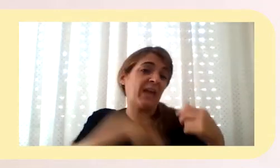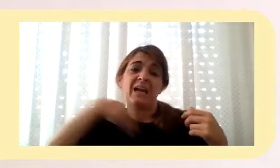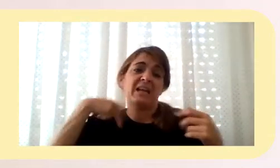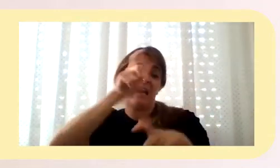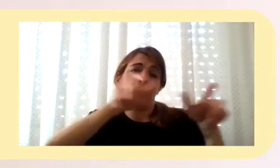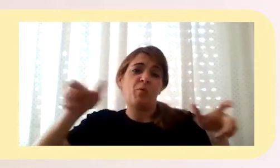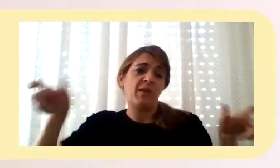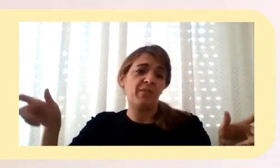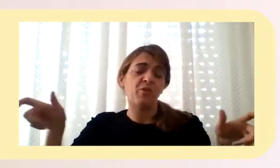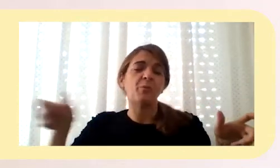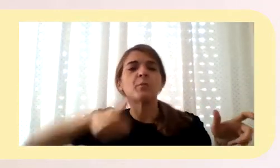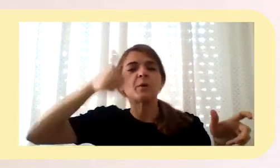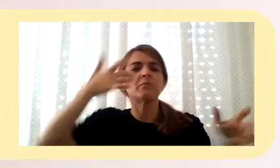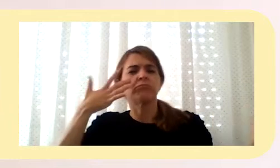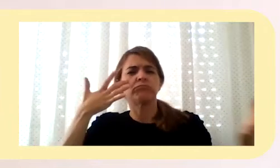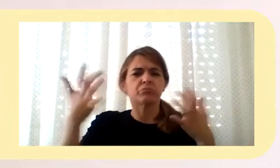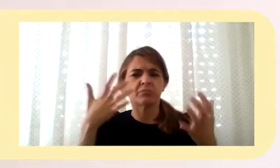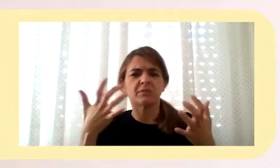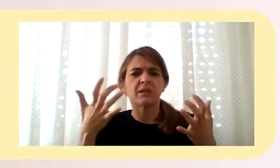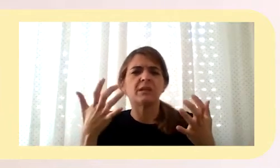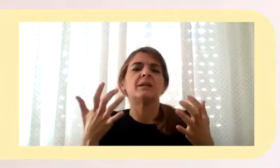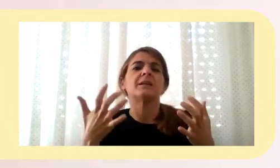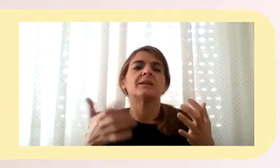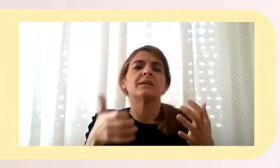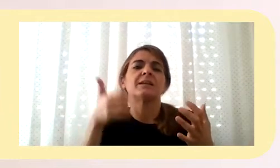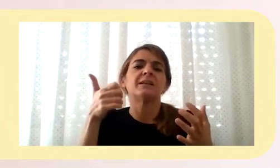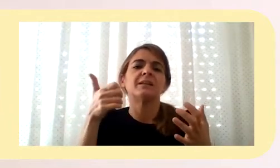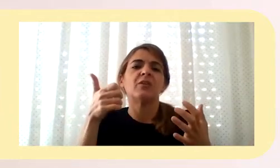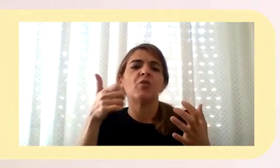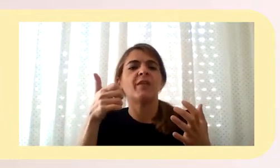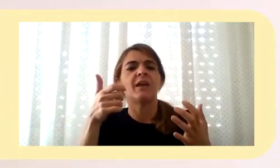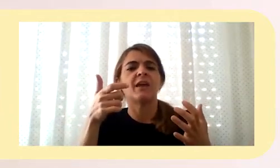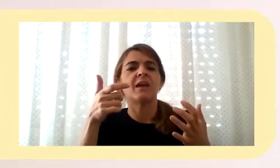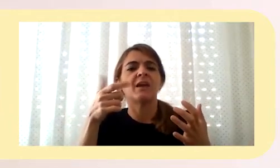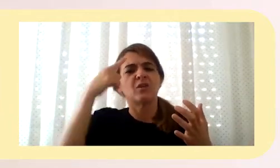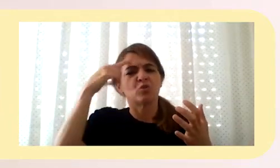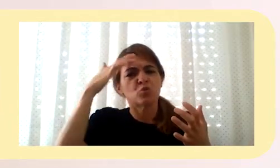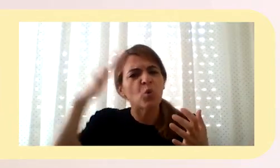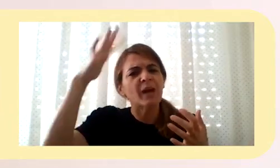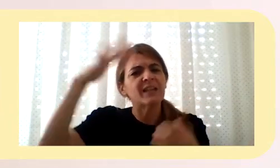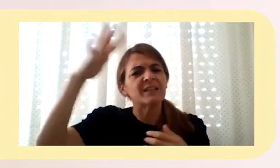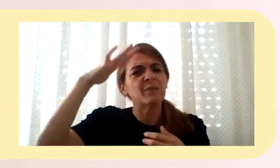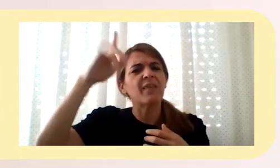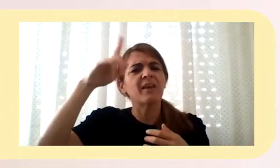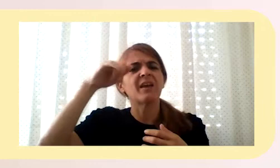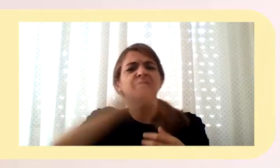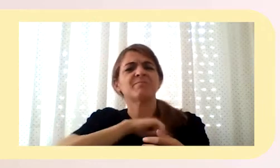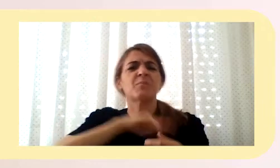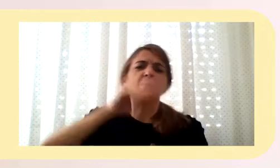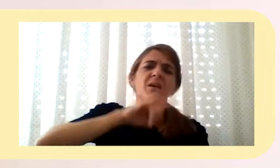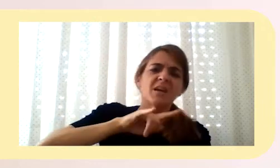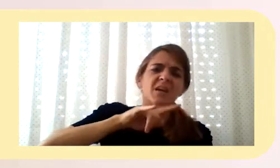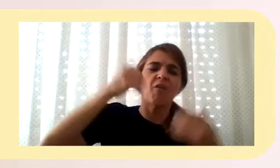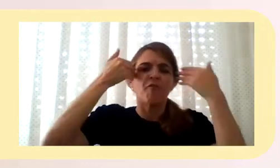con un notable incremento en la sensación subjetiva de malestar, tanto a nivel físico,